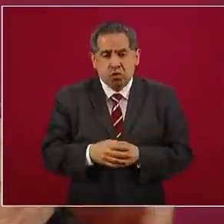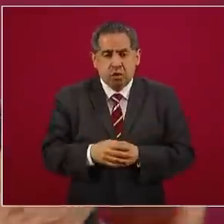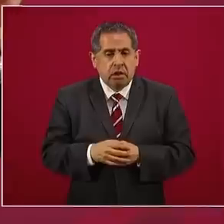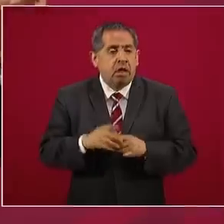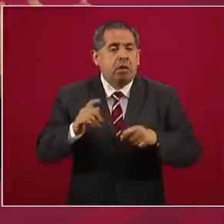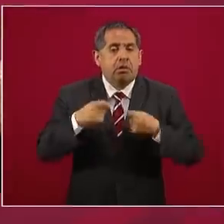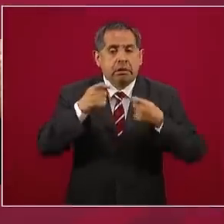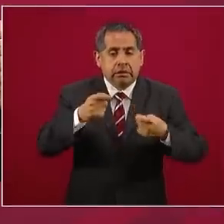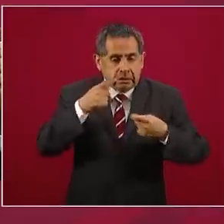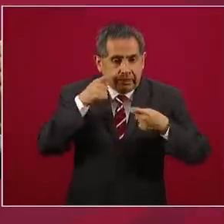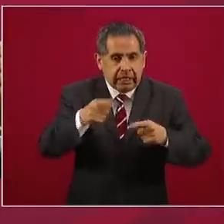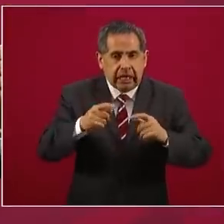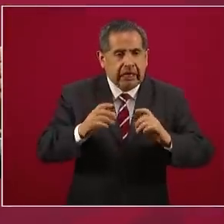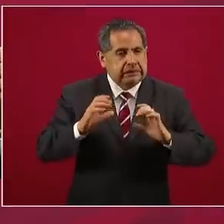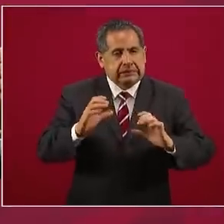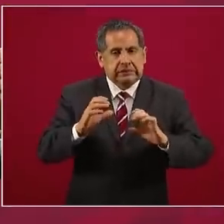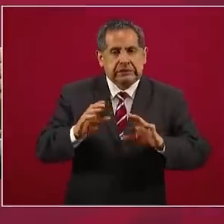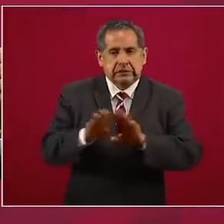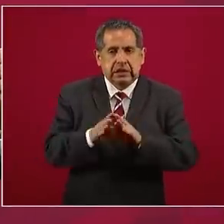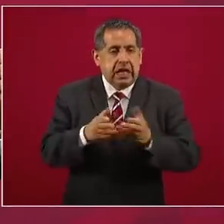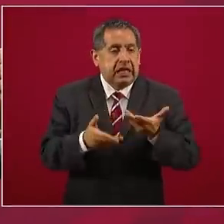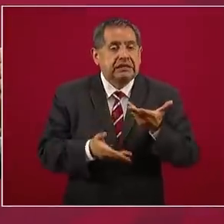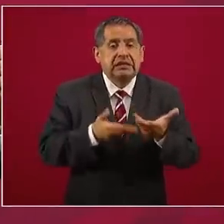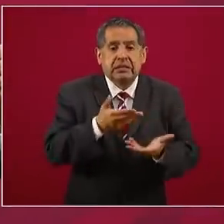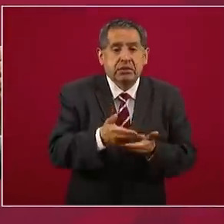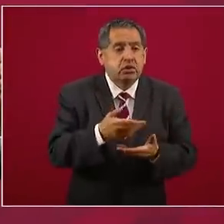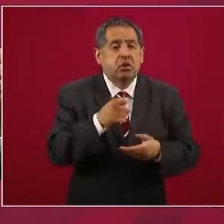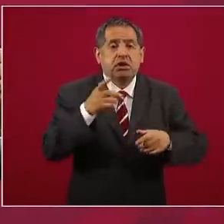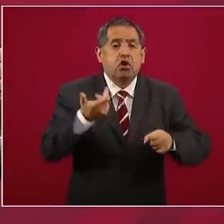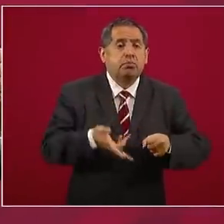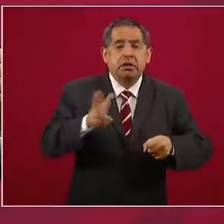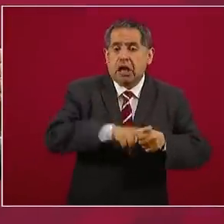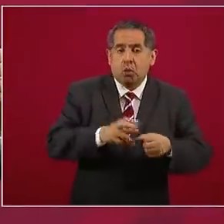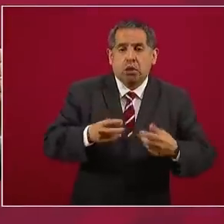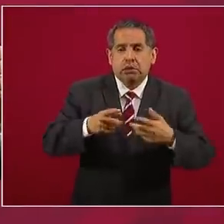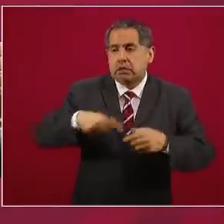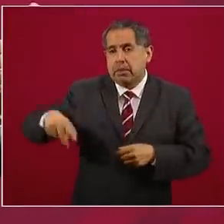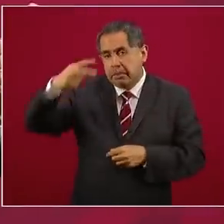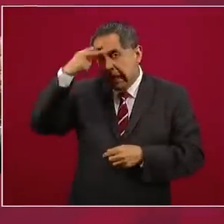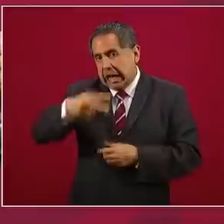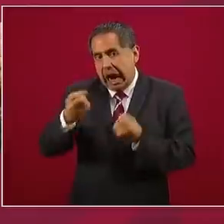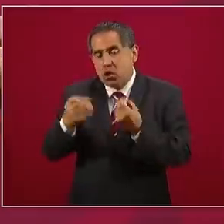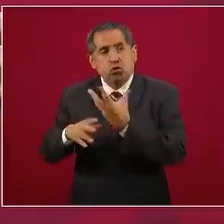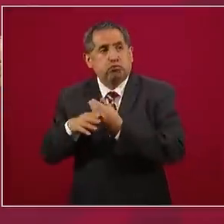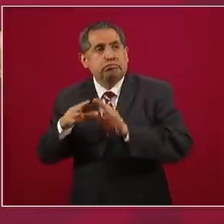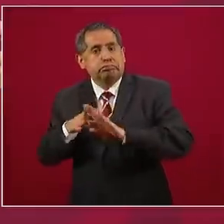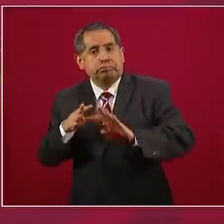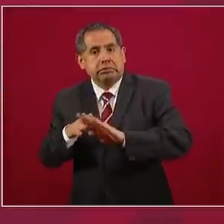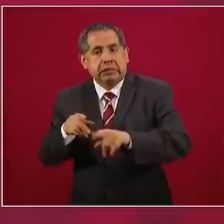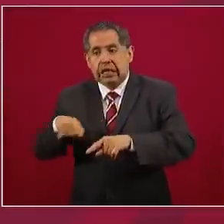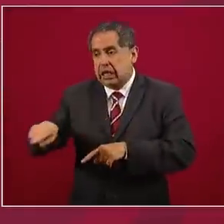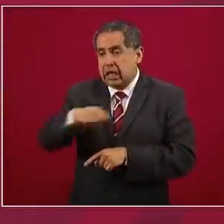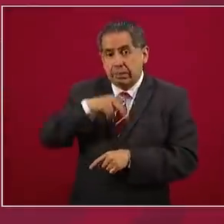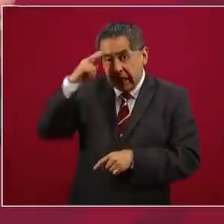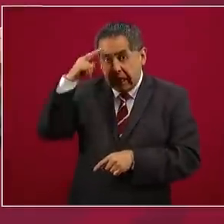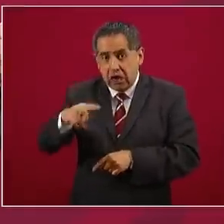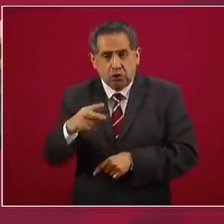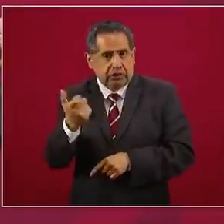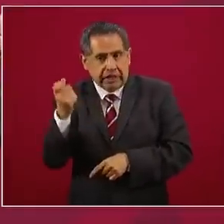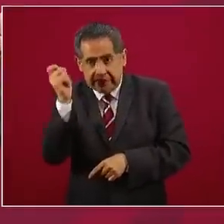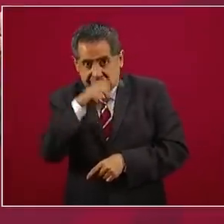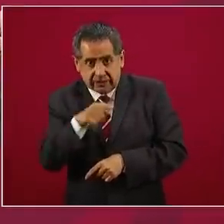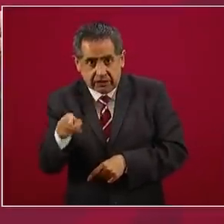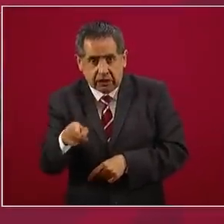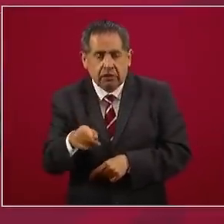garantizarle acceso a servicios médicos a mexicanos que están en condición allá difícil, que no tienen un acceso